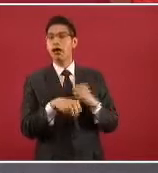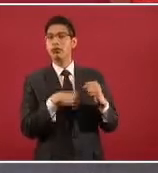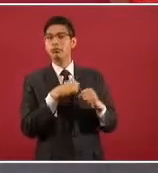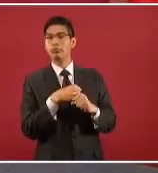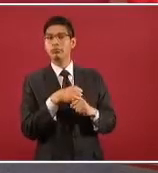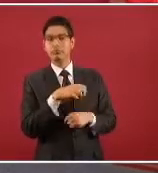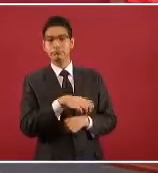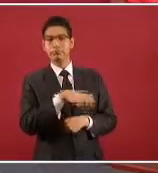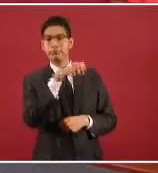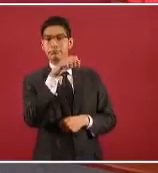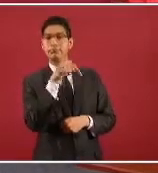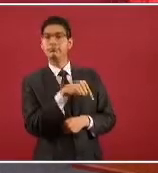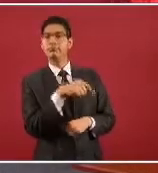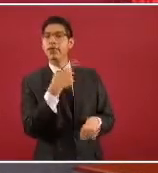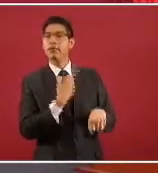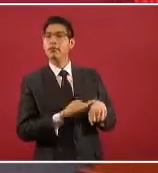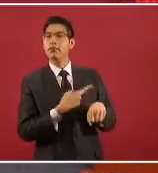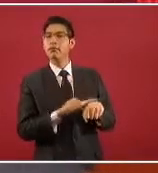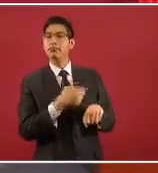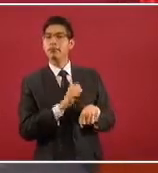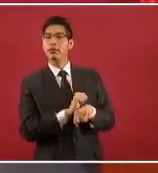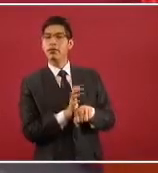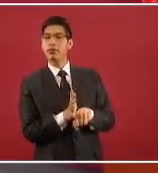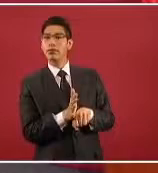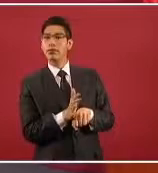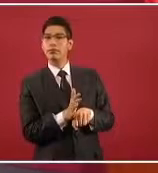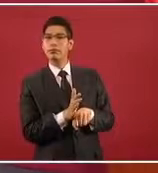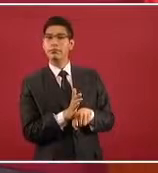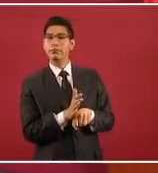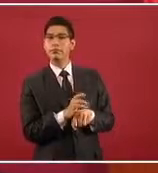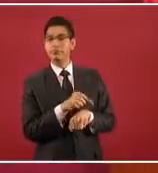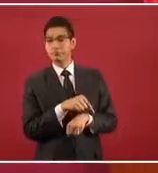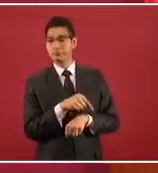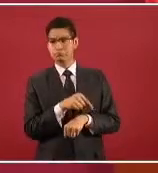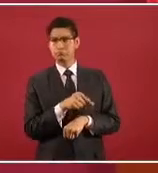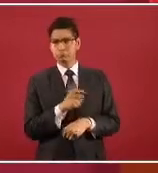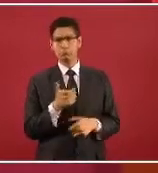que está infectado, pero como tiene para pagar,